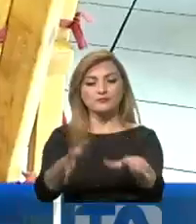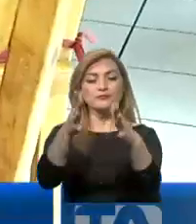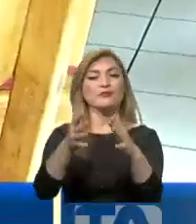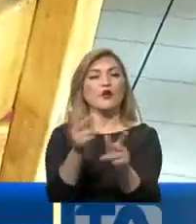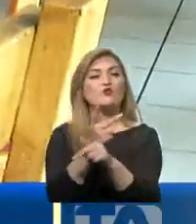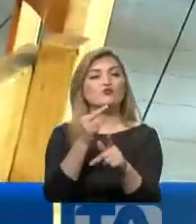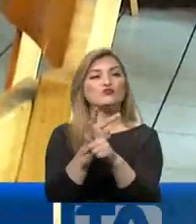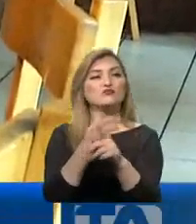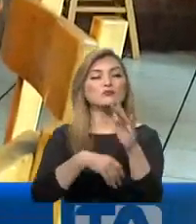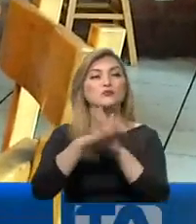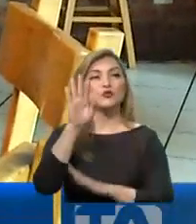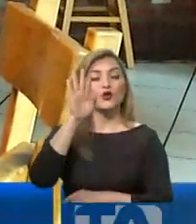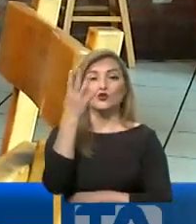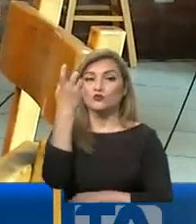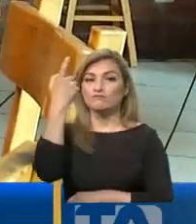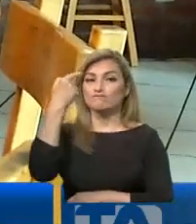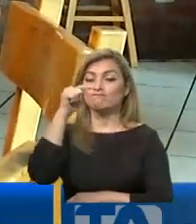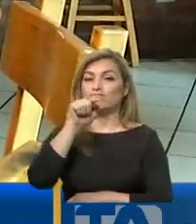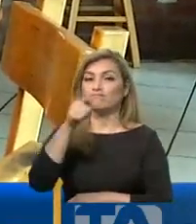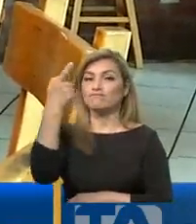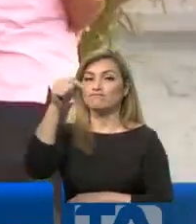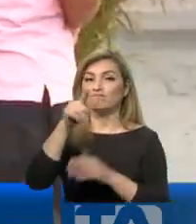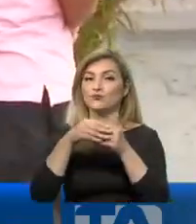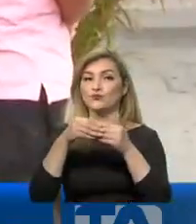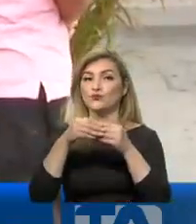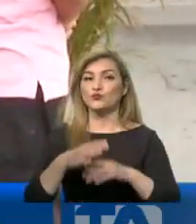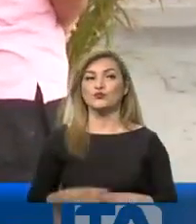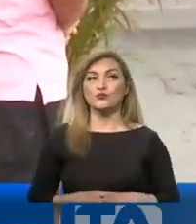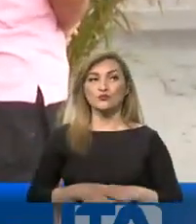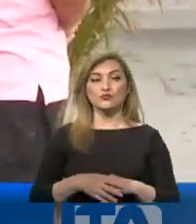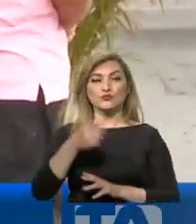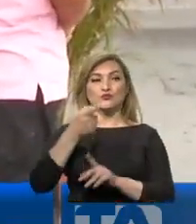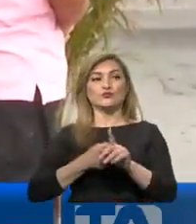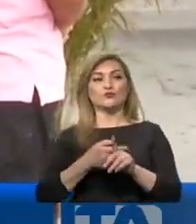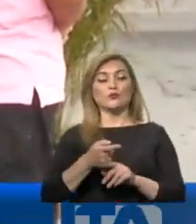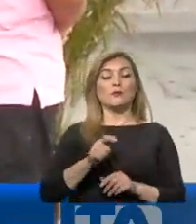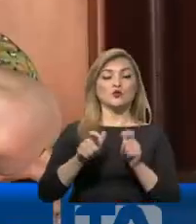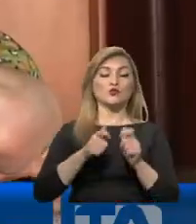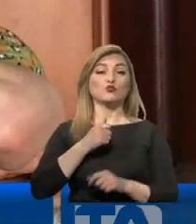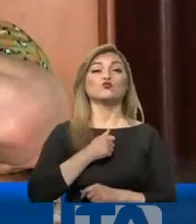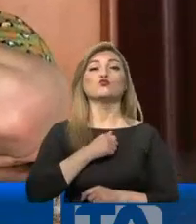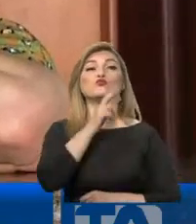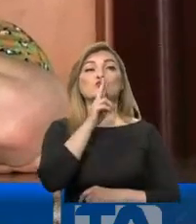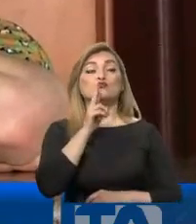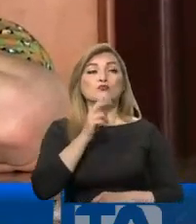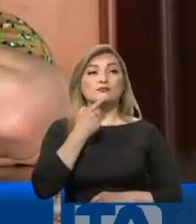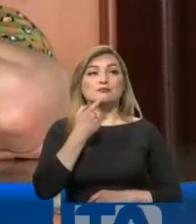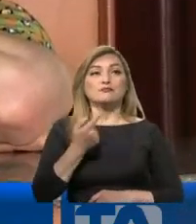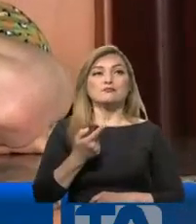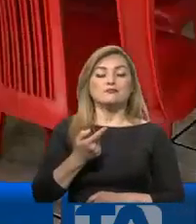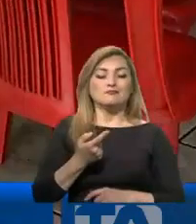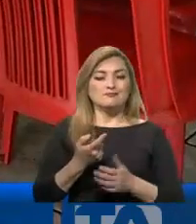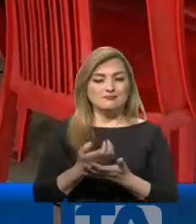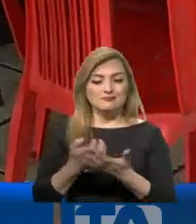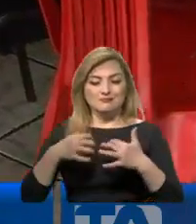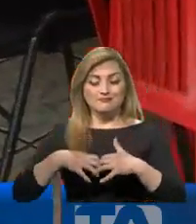comercial y productivo superiores a los 14.000 millones de dólares. Y en lo que va de este mes, propietarios de restaurantes aseguran que no han logrado